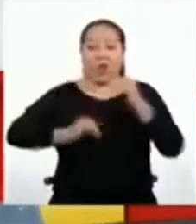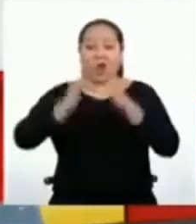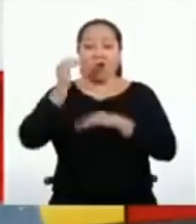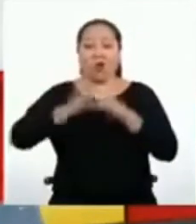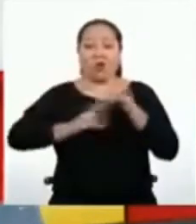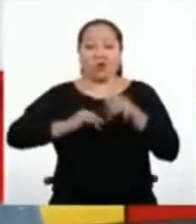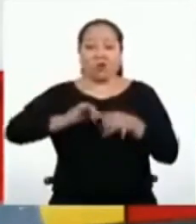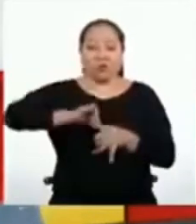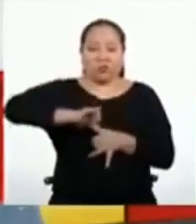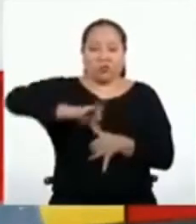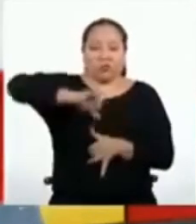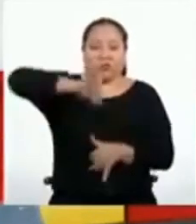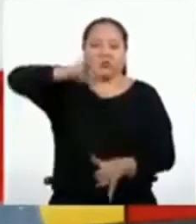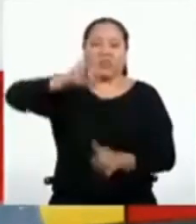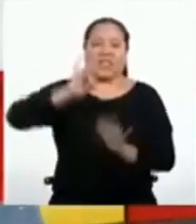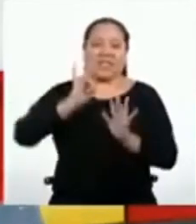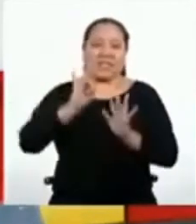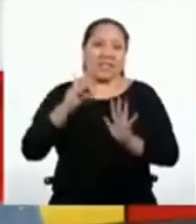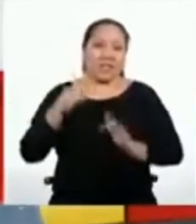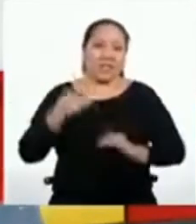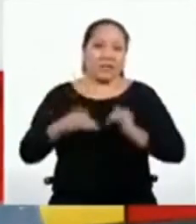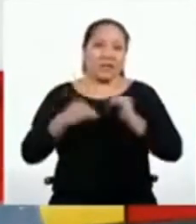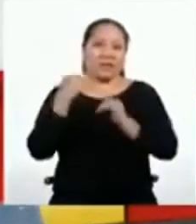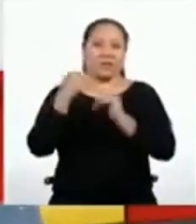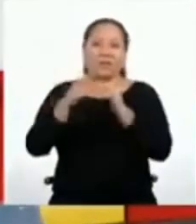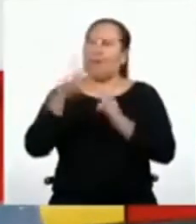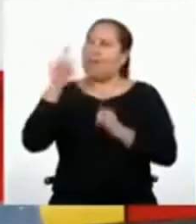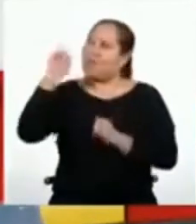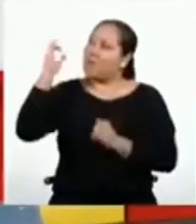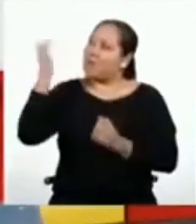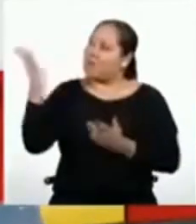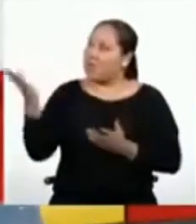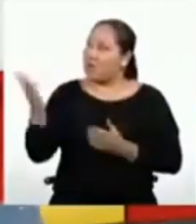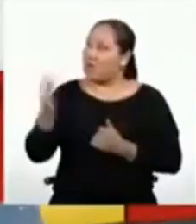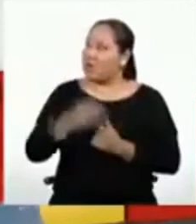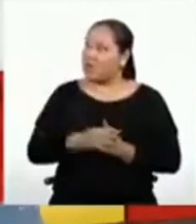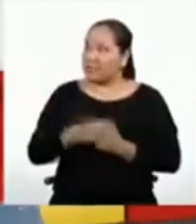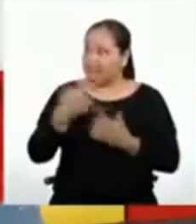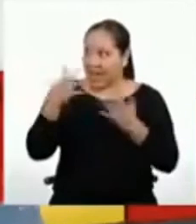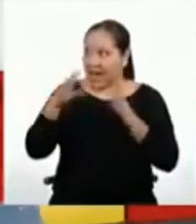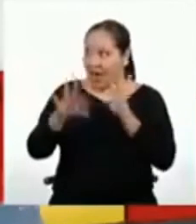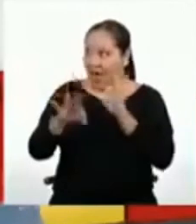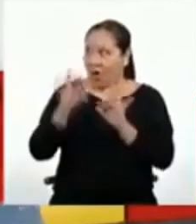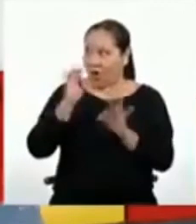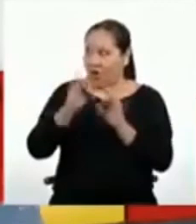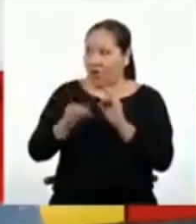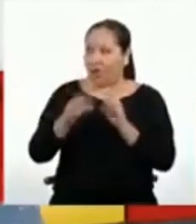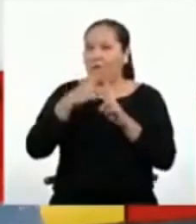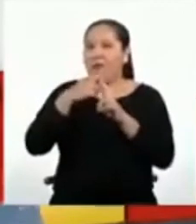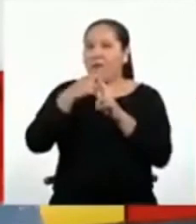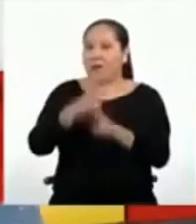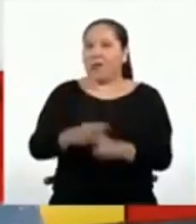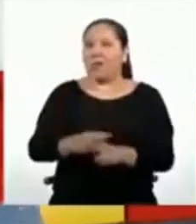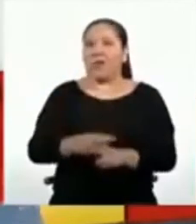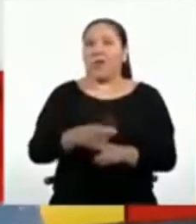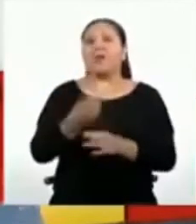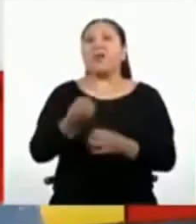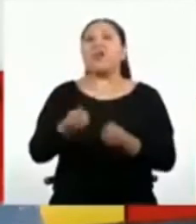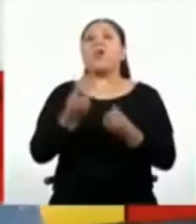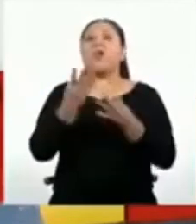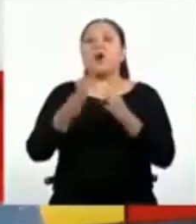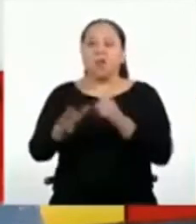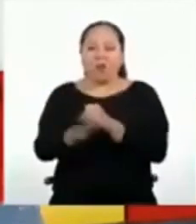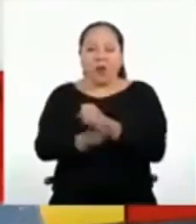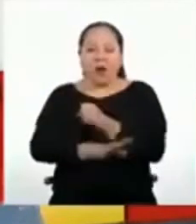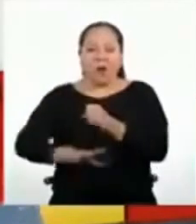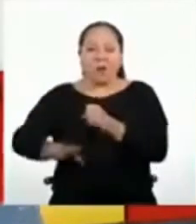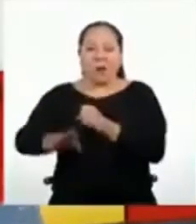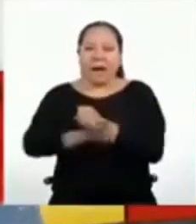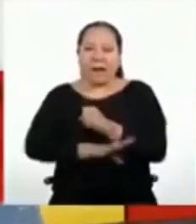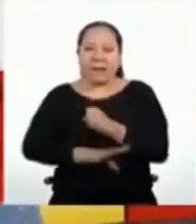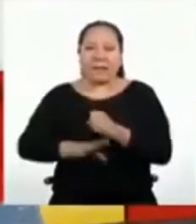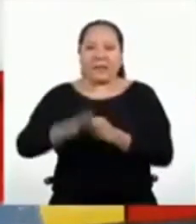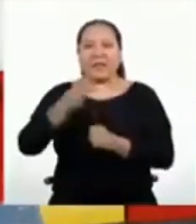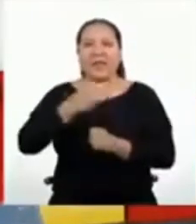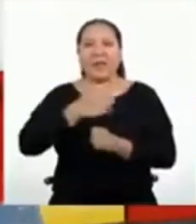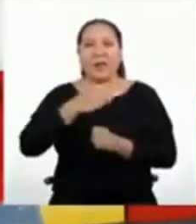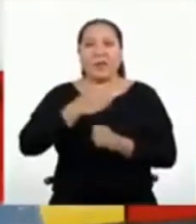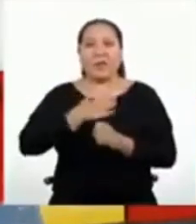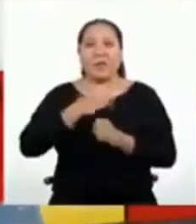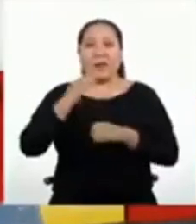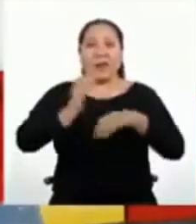mi obra maestra. Profesora, ¿qué le parece si hallamos de una vez la cantidad que tendría la base de